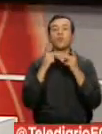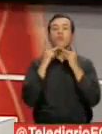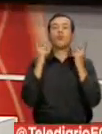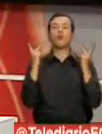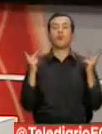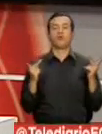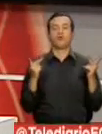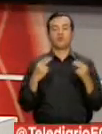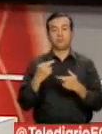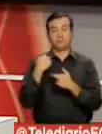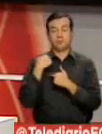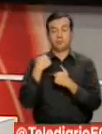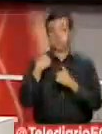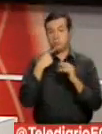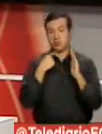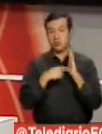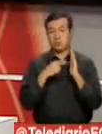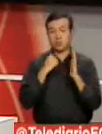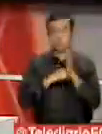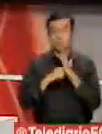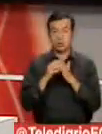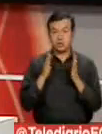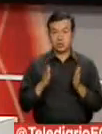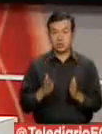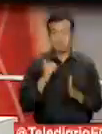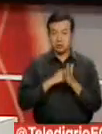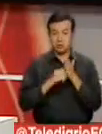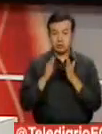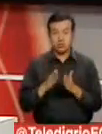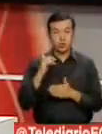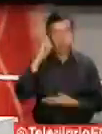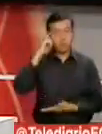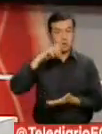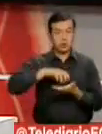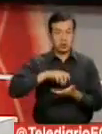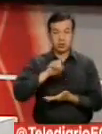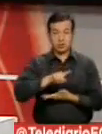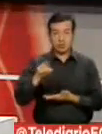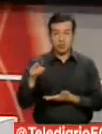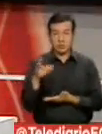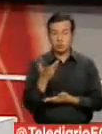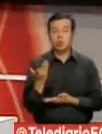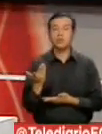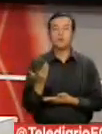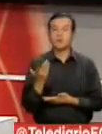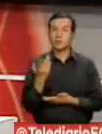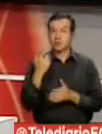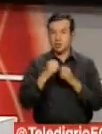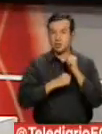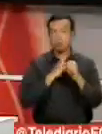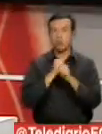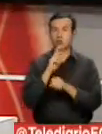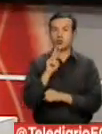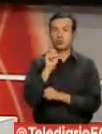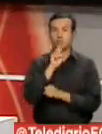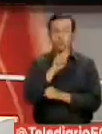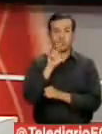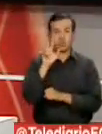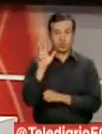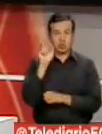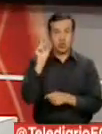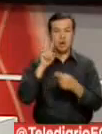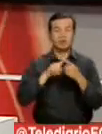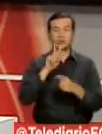públicos responsables, entre ellos el ministros de Estado. Esto se produjo entre los años 2013